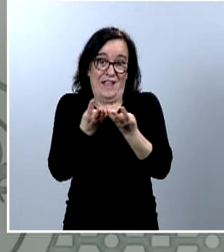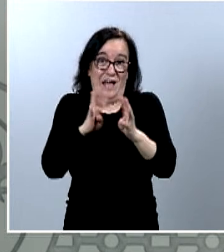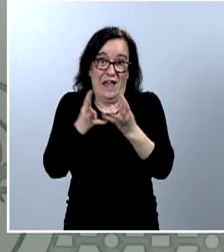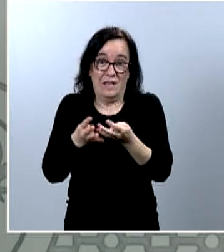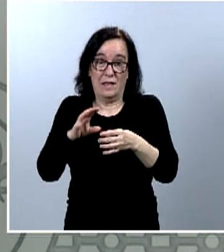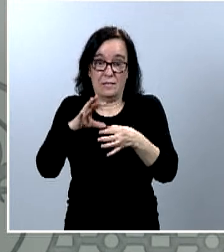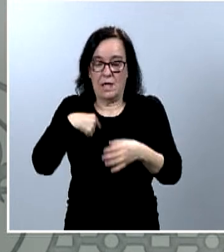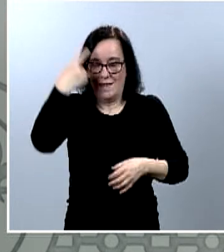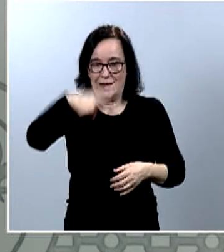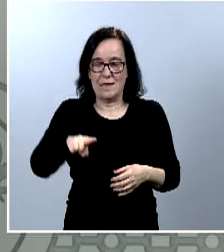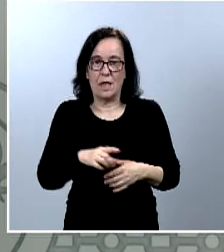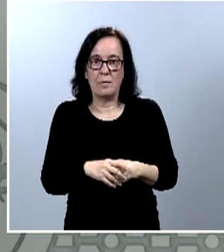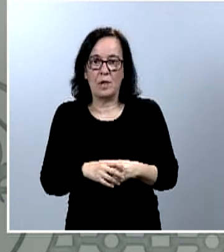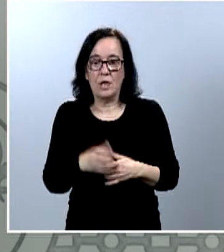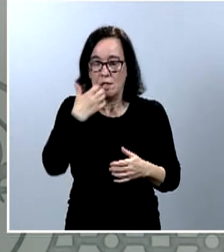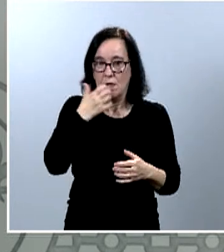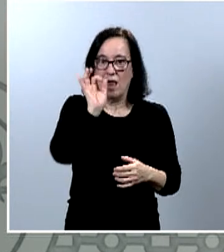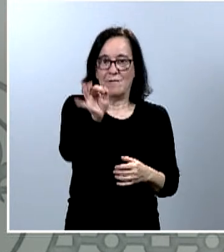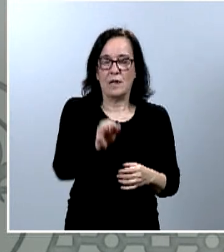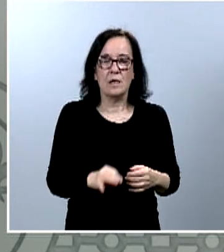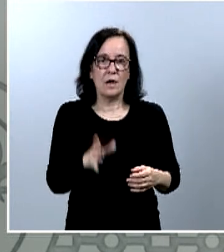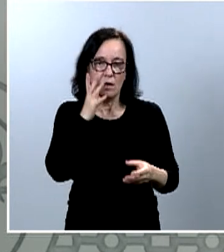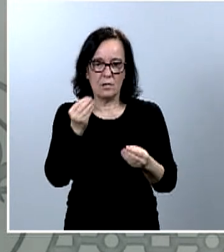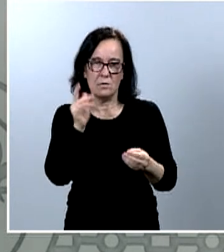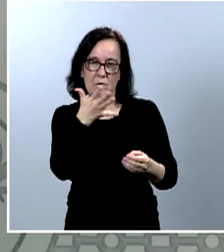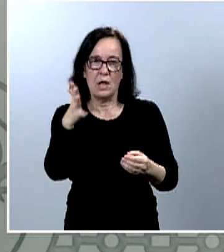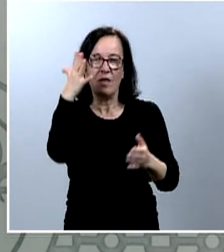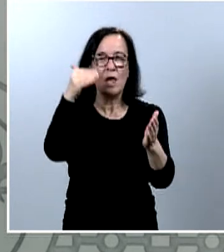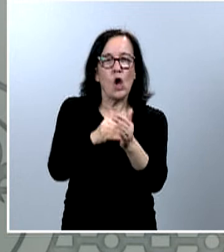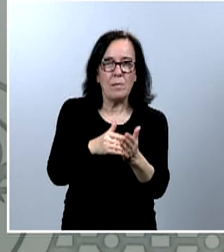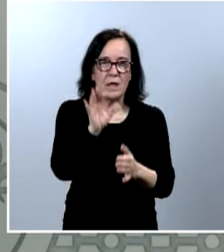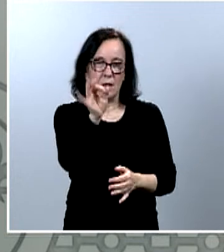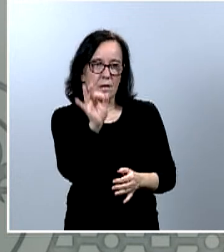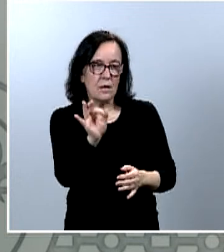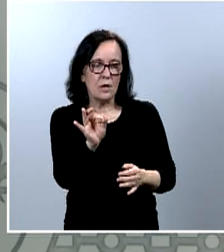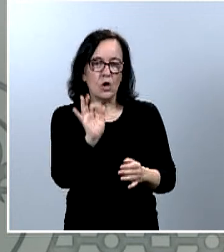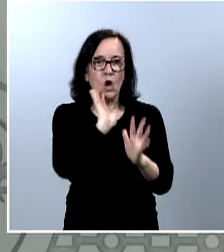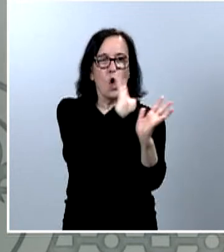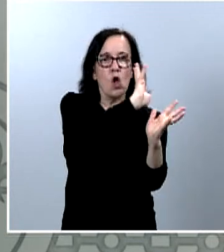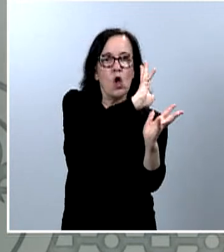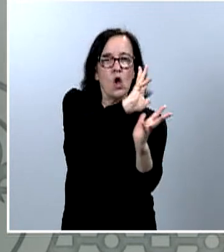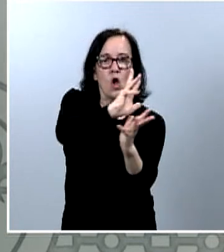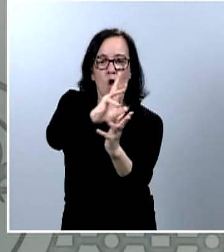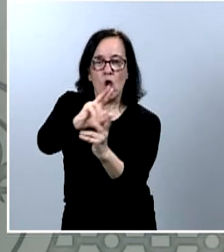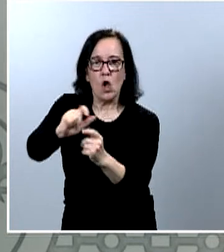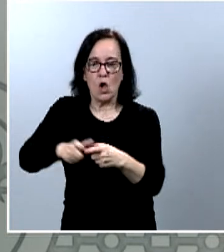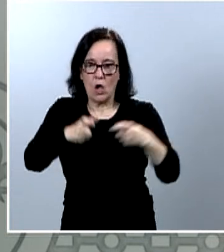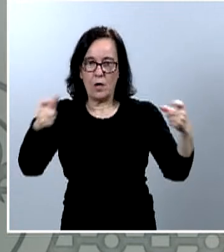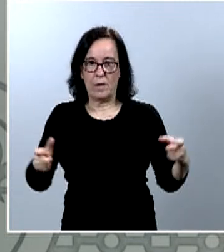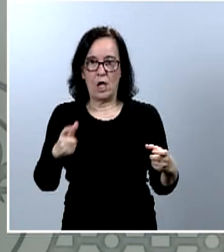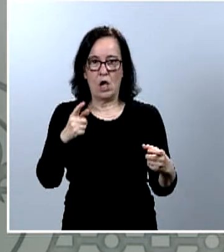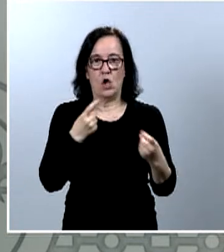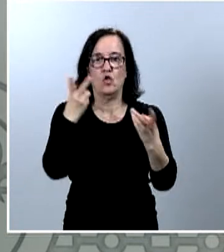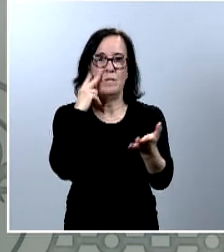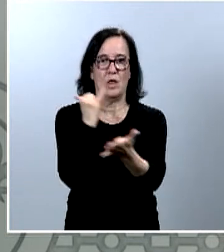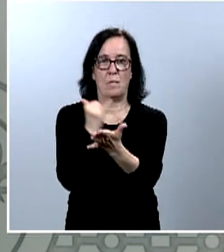Sabemos además que sí que es cierto que estamos en alrededor de los 5.000, contando ese incremento en el número de pruebas y por lo tanto probablemente